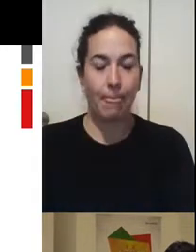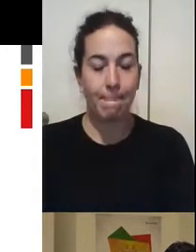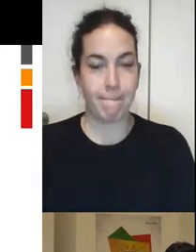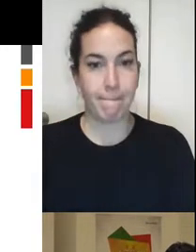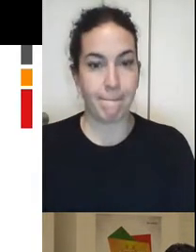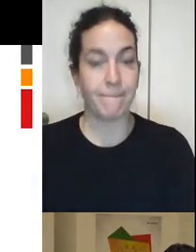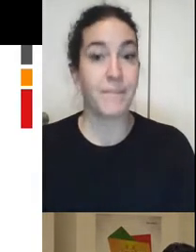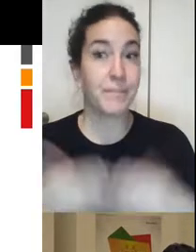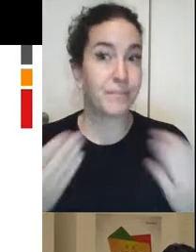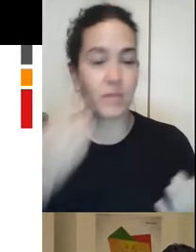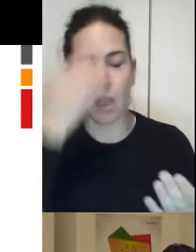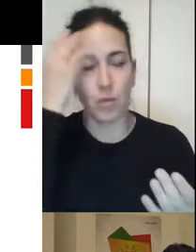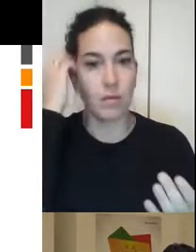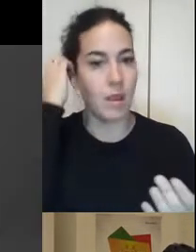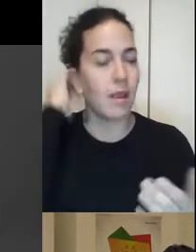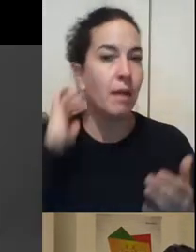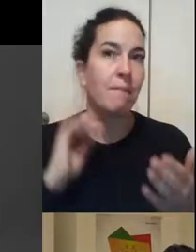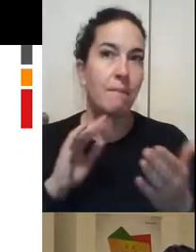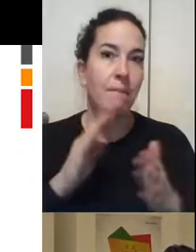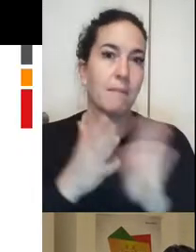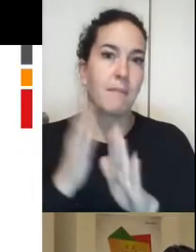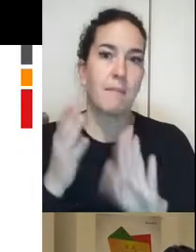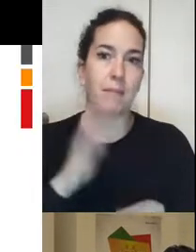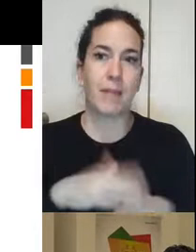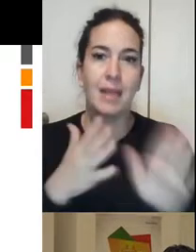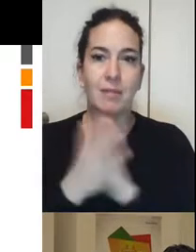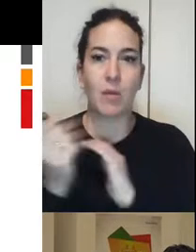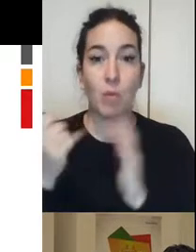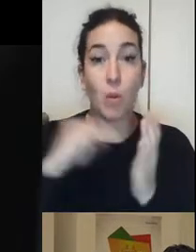Bueno, para mencionar algo sobre el método antes, no sé si está aquí.